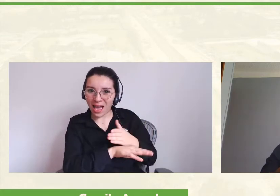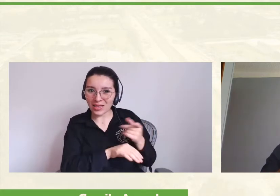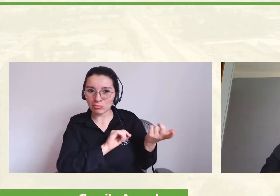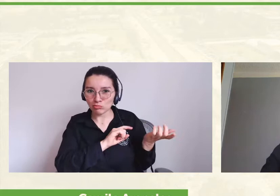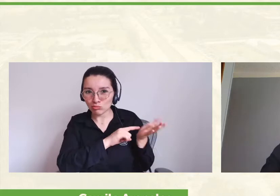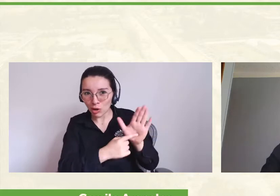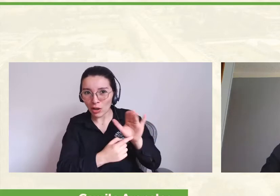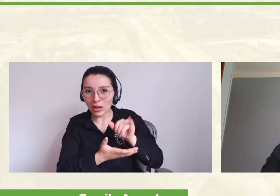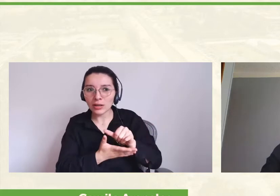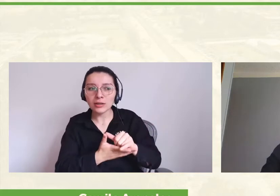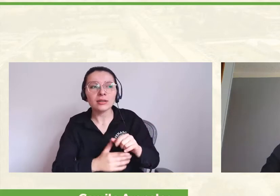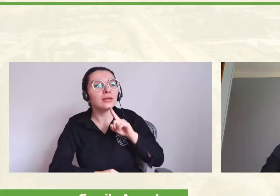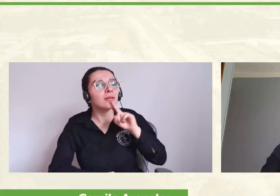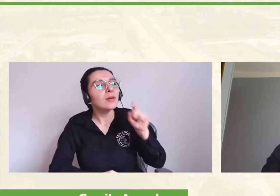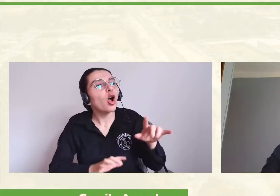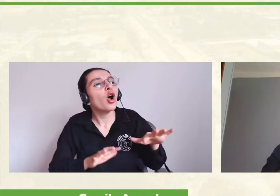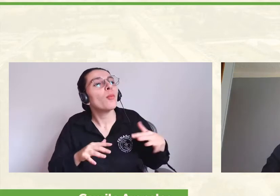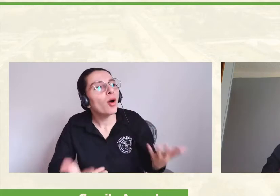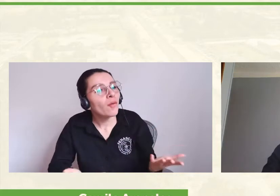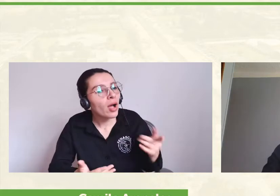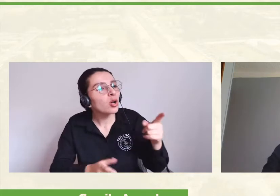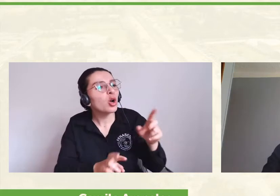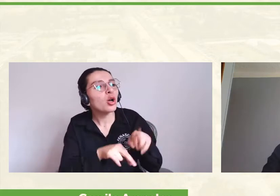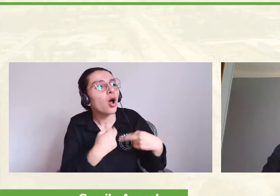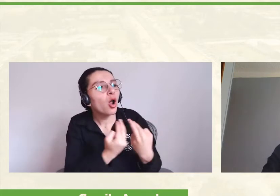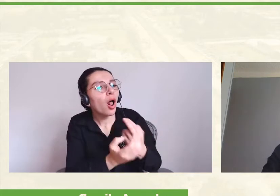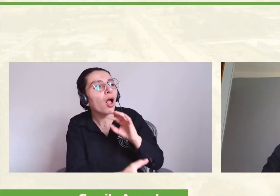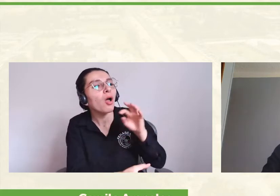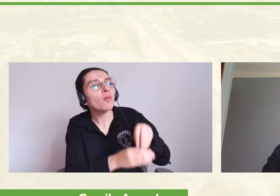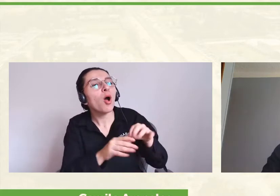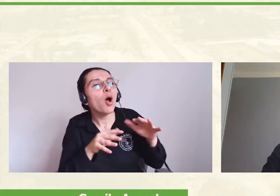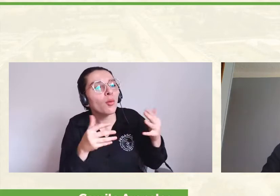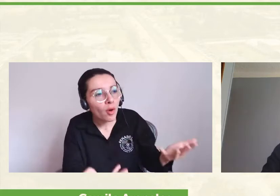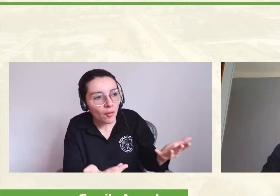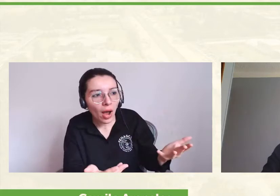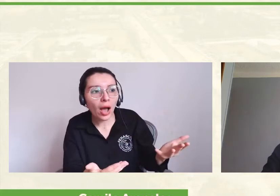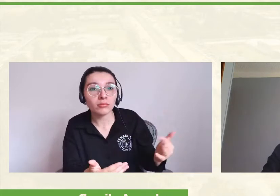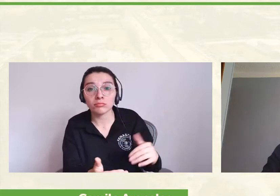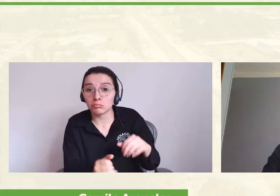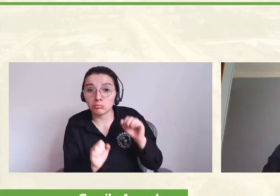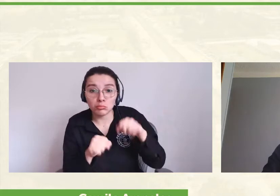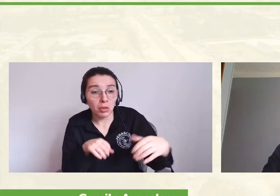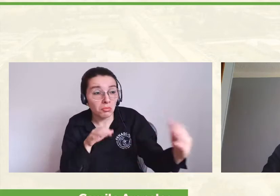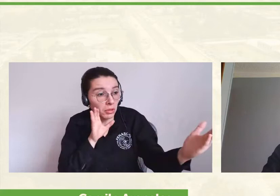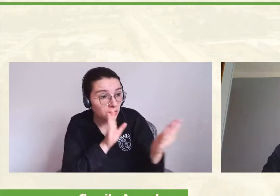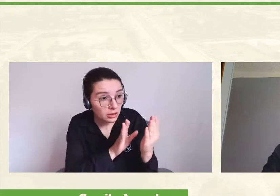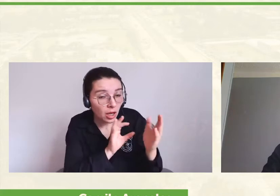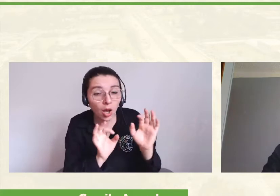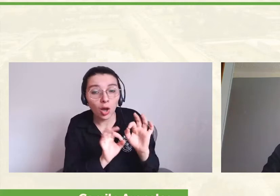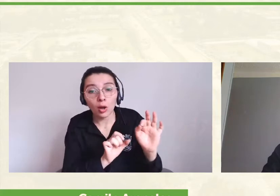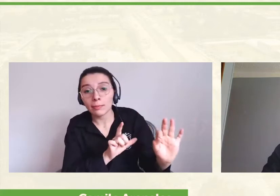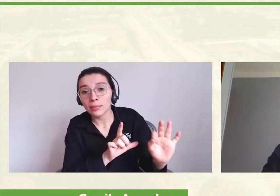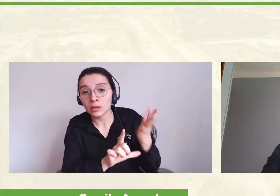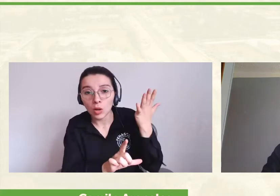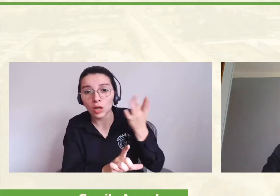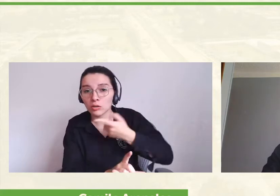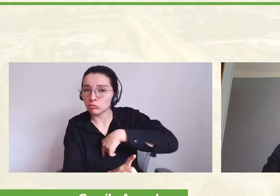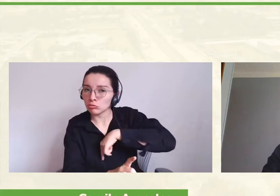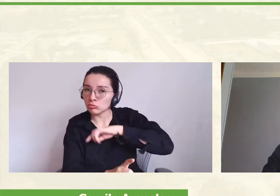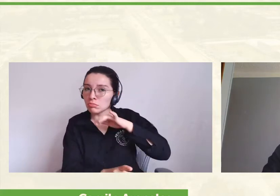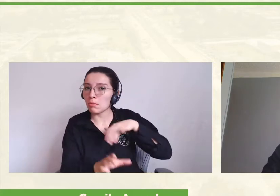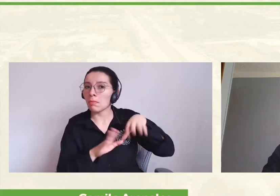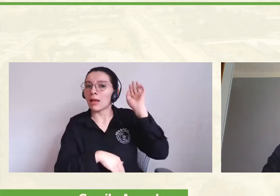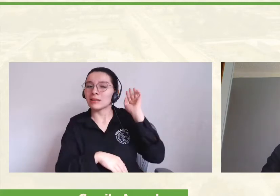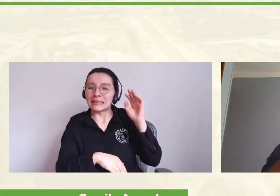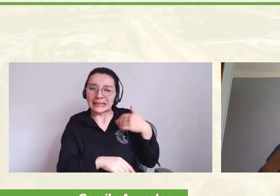y cómo van avanzando esas reuniones, ya sea, digamos, presencialmente, virtualmente, siempre tratamos de apostarle como a la